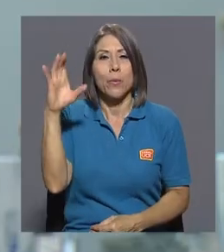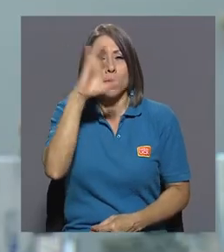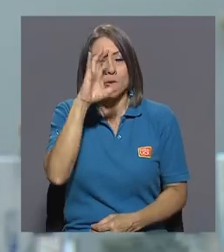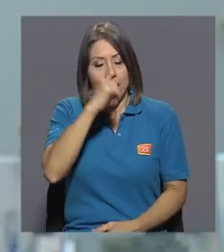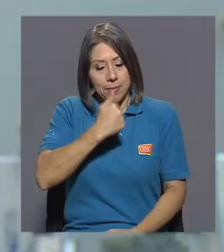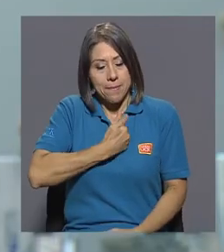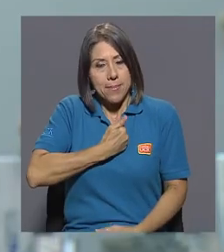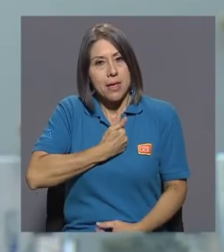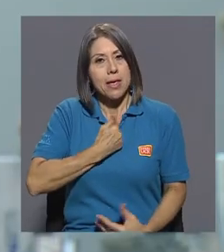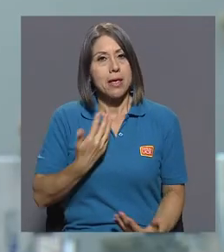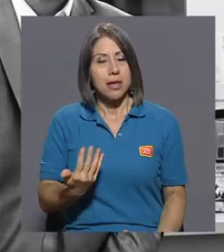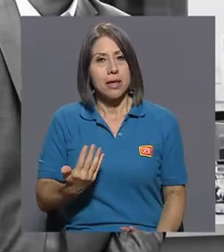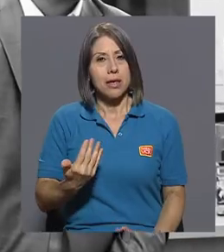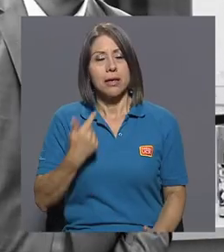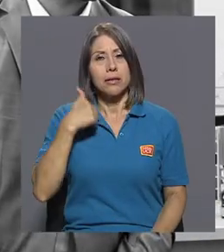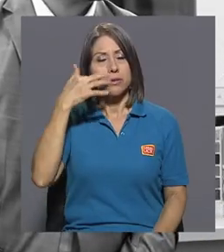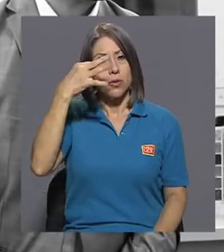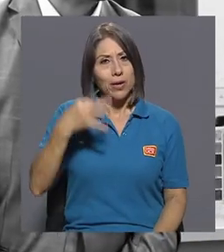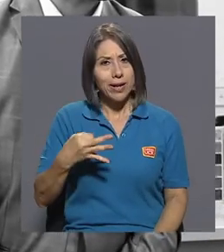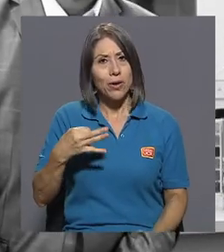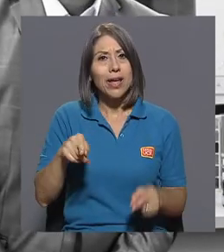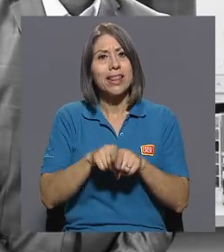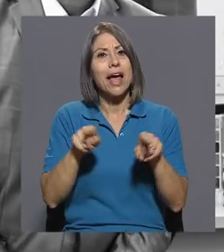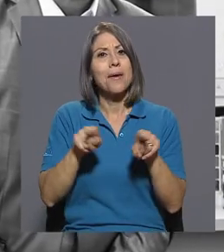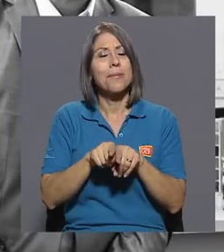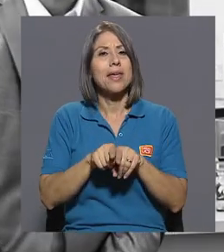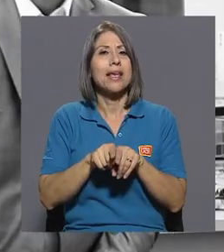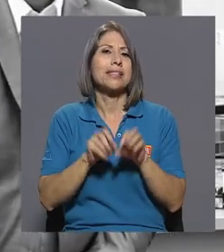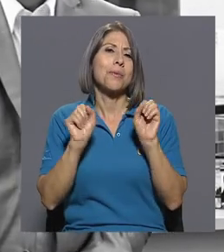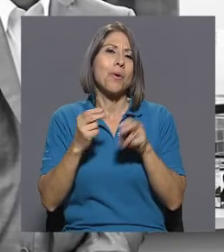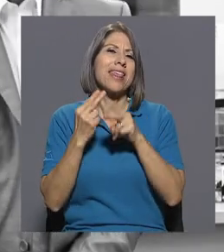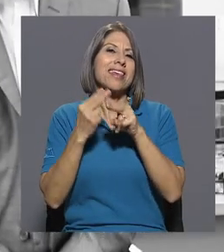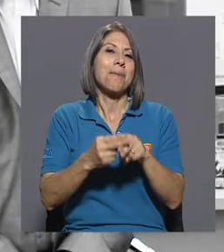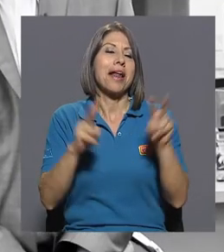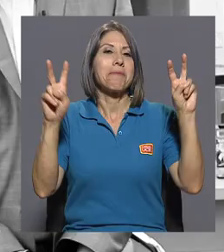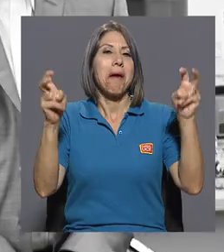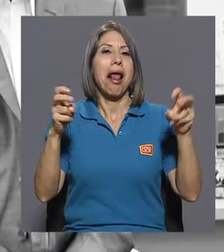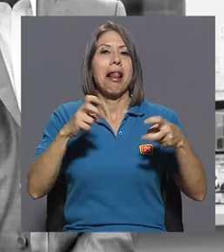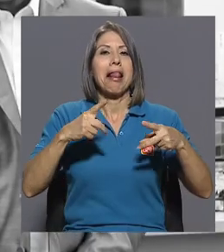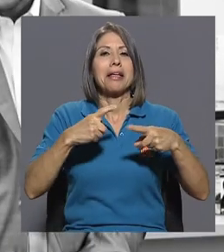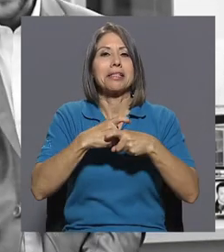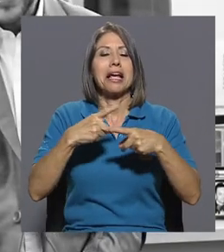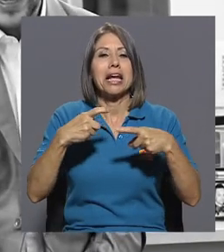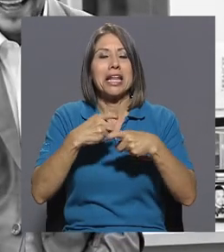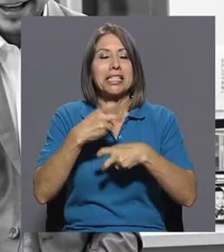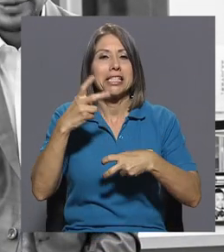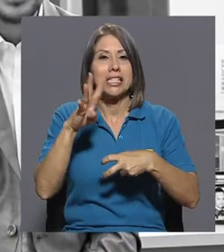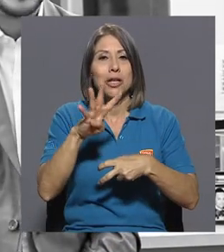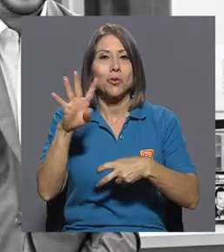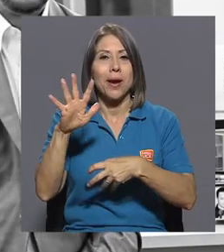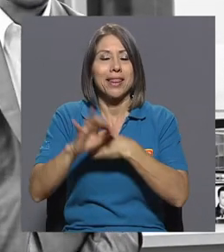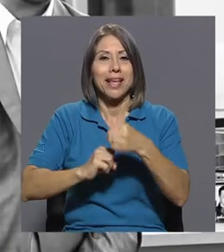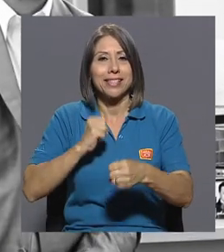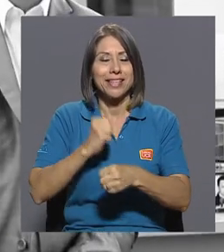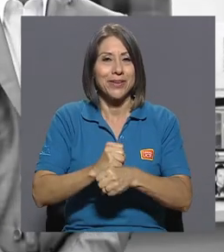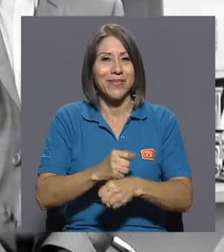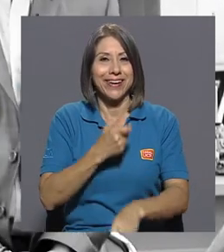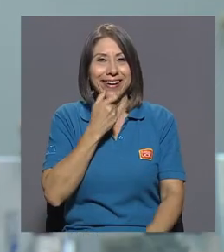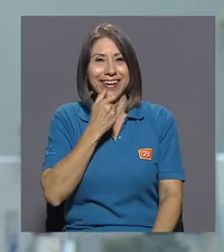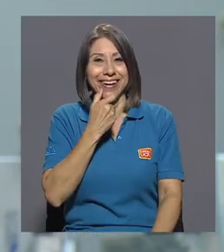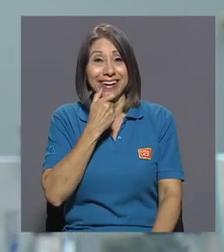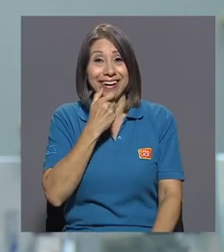Y creo que también se puede llamar las crisis de los 45, que, bueno, ya voy casi